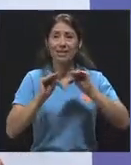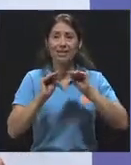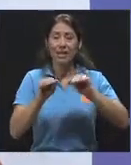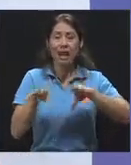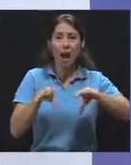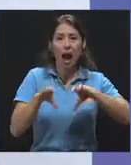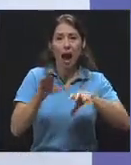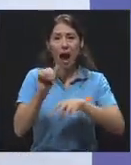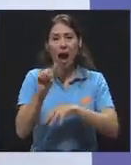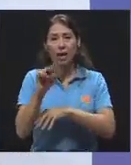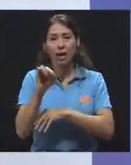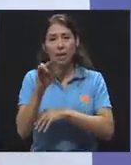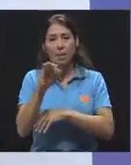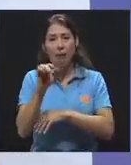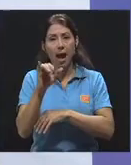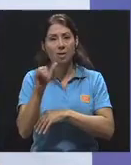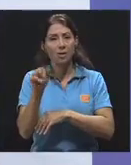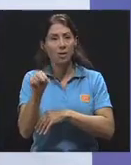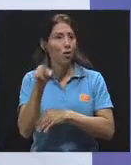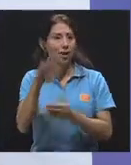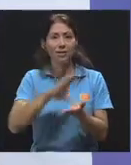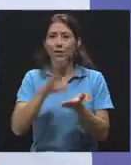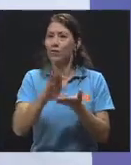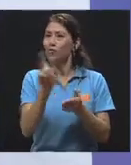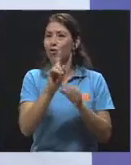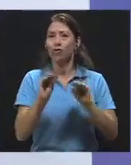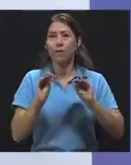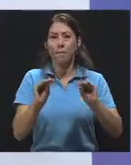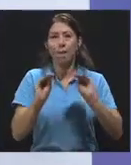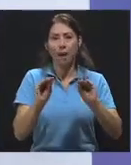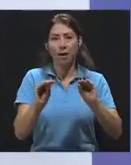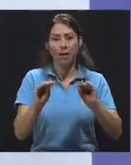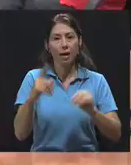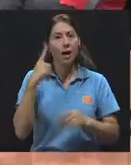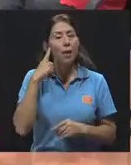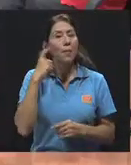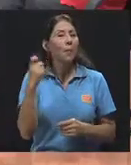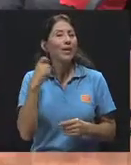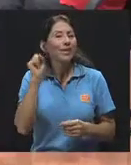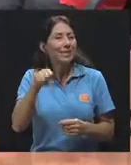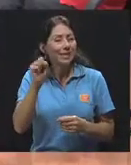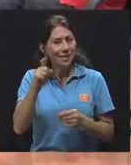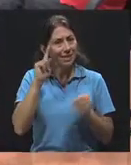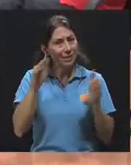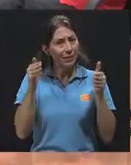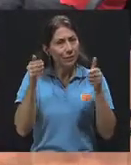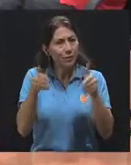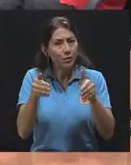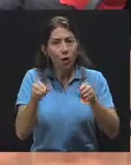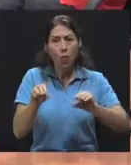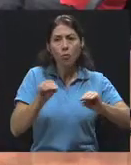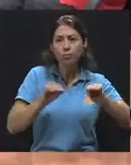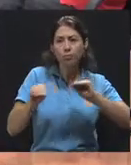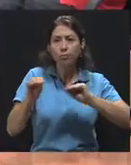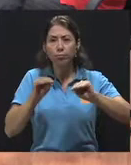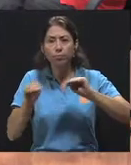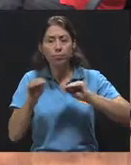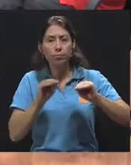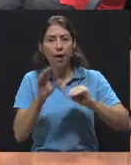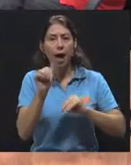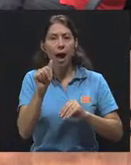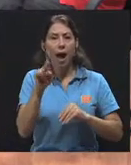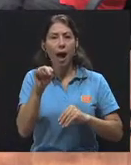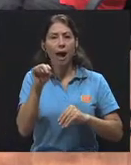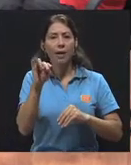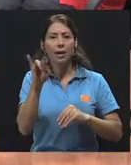dan animación, o sea, no se imparte. No se imparte, porque usualmente hay una cuestión como de animar, pero no de... No